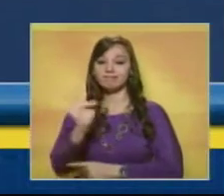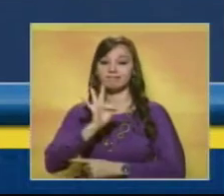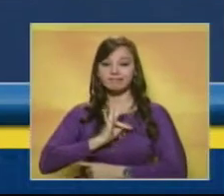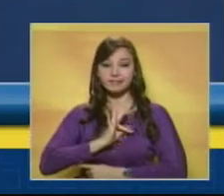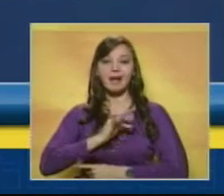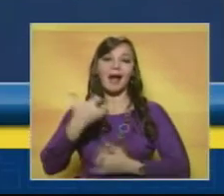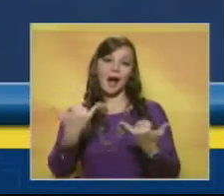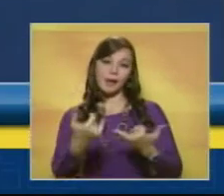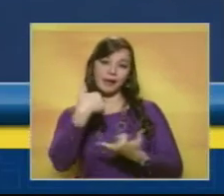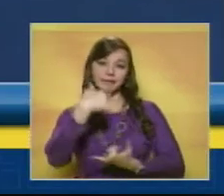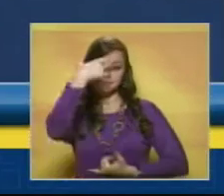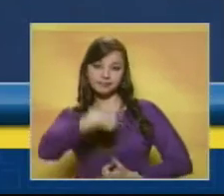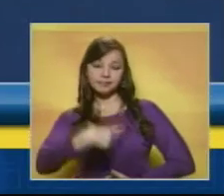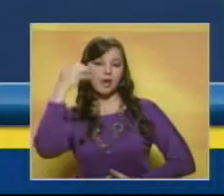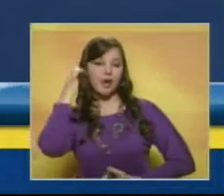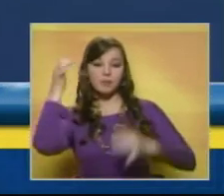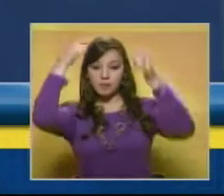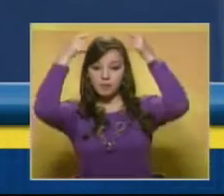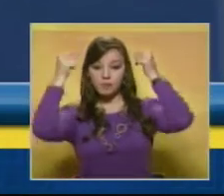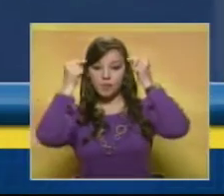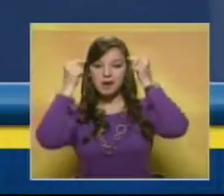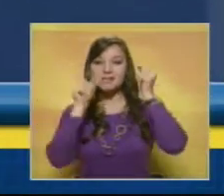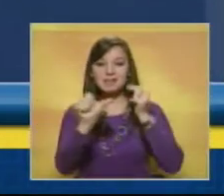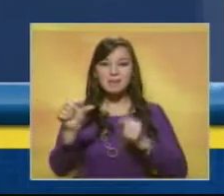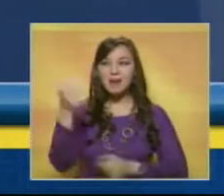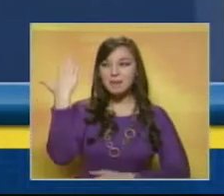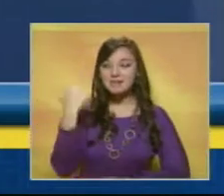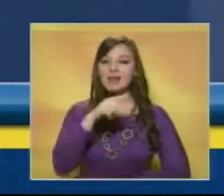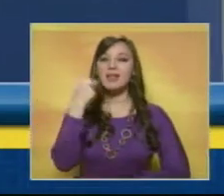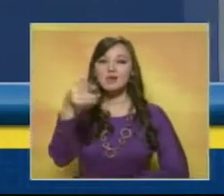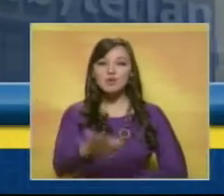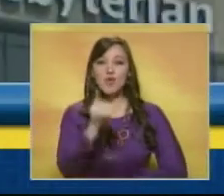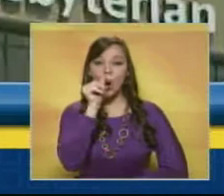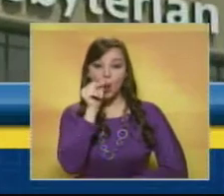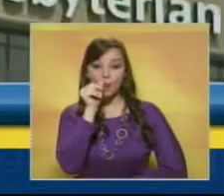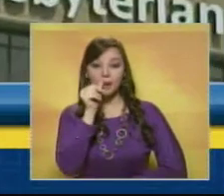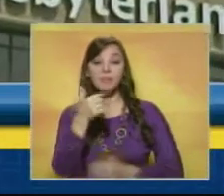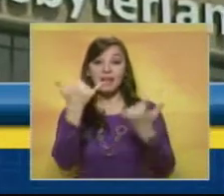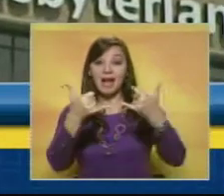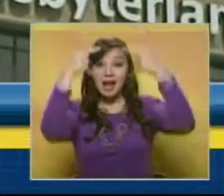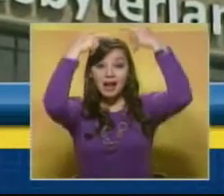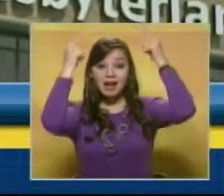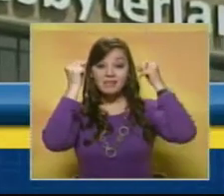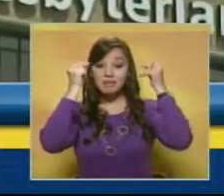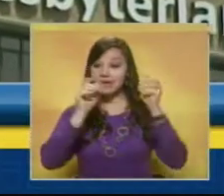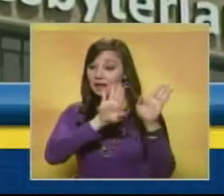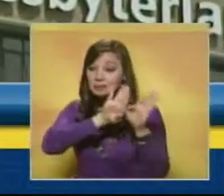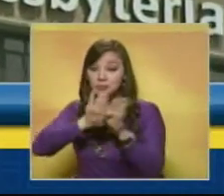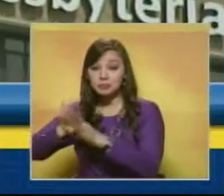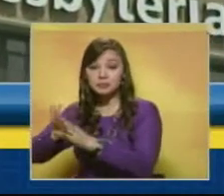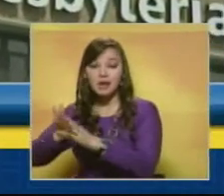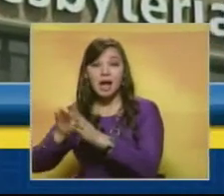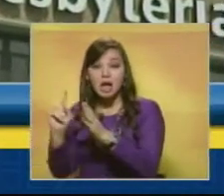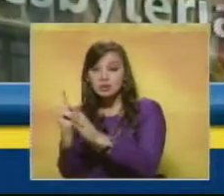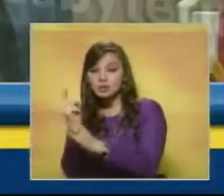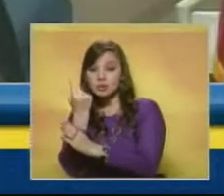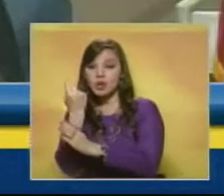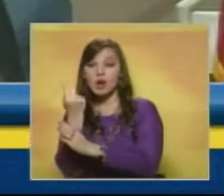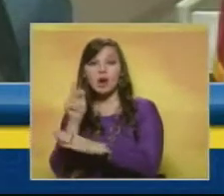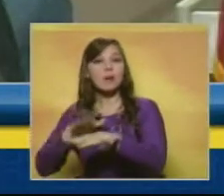la semana pasada. El Departamento de Salud de Estado informó que la enfermera fue inmediatamente aislada tras